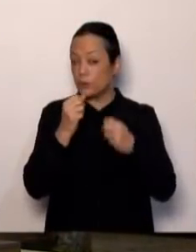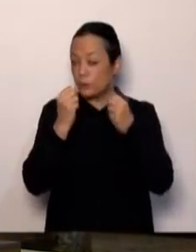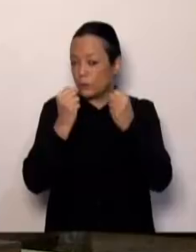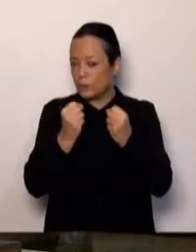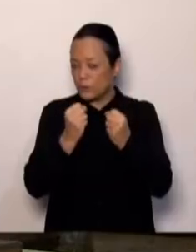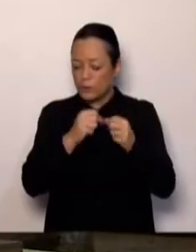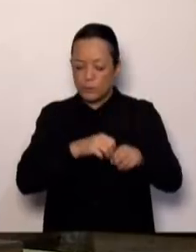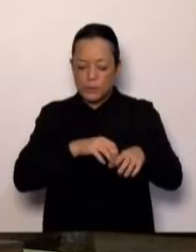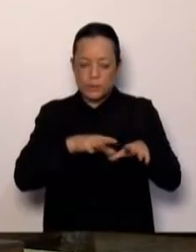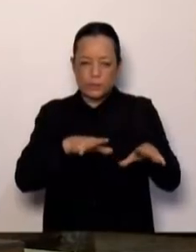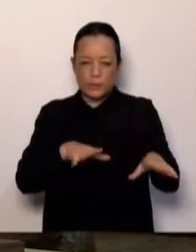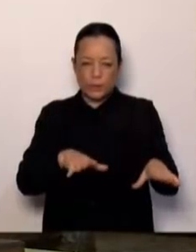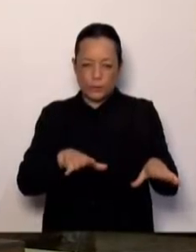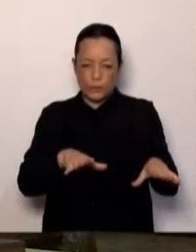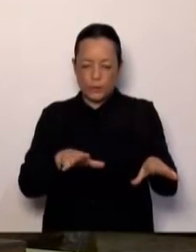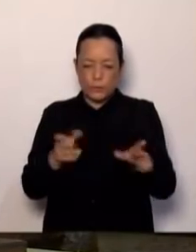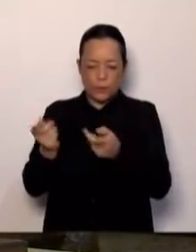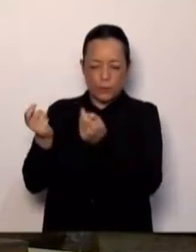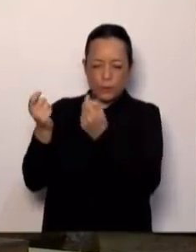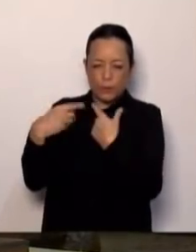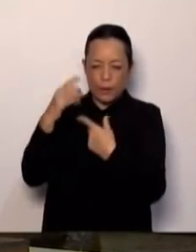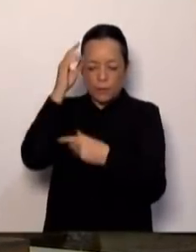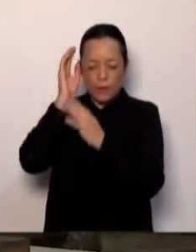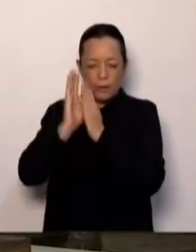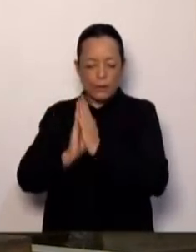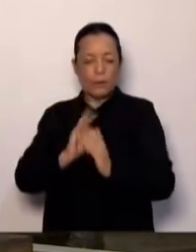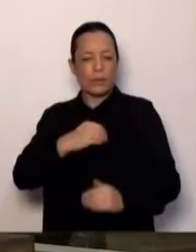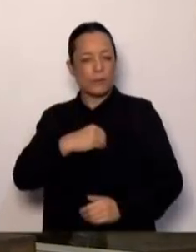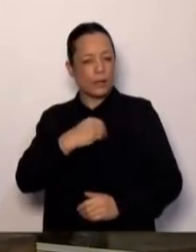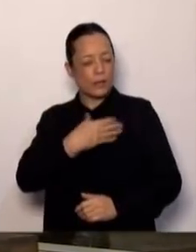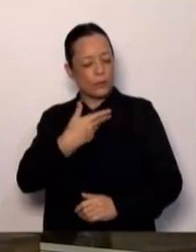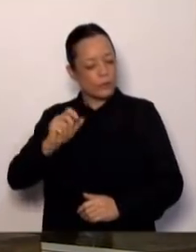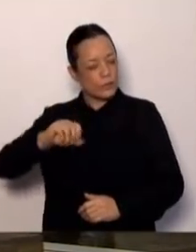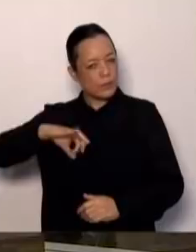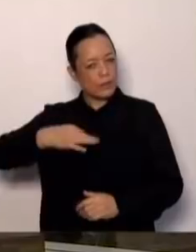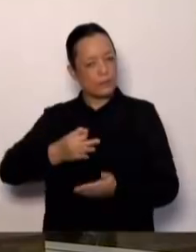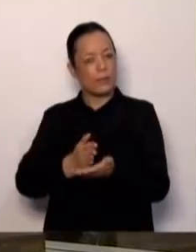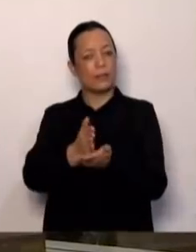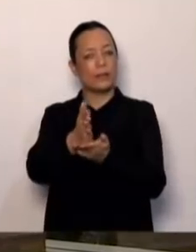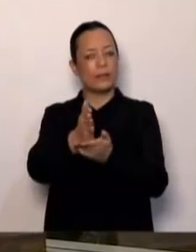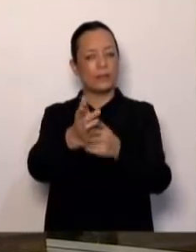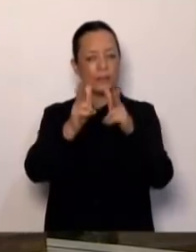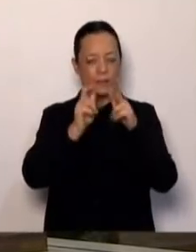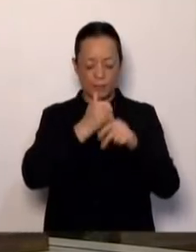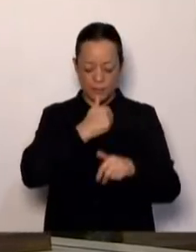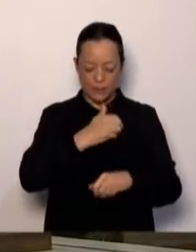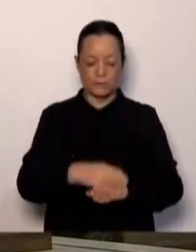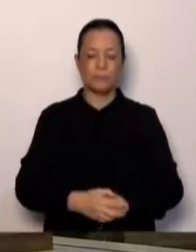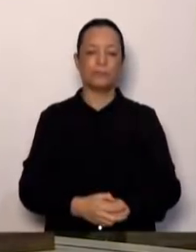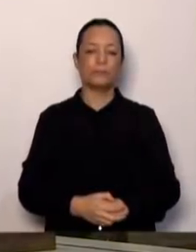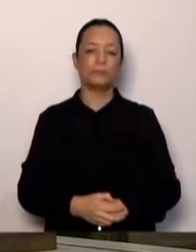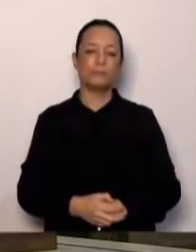Tenga misericordia de nosotros, perdone nuestros pecados y nos lleve a la vida eterna.